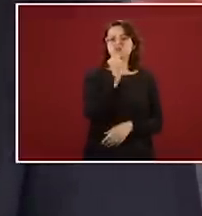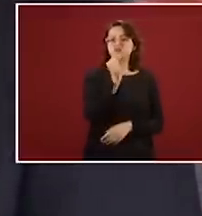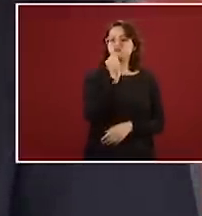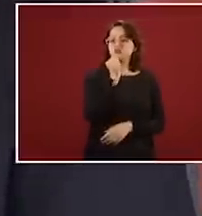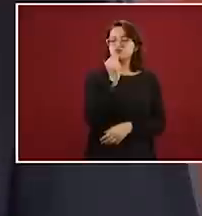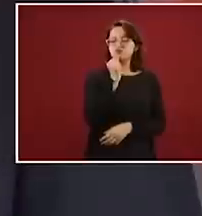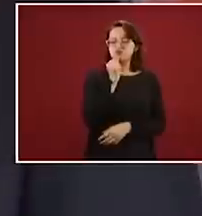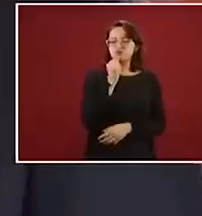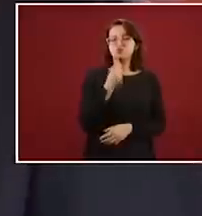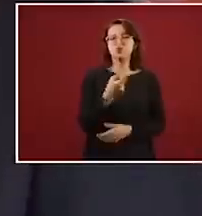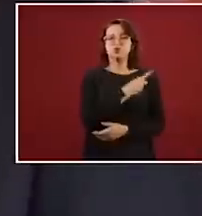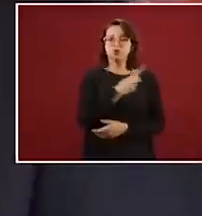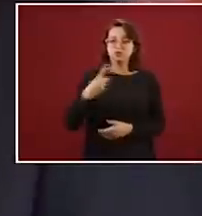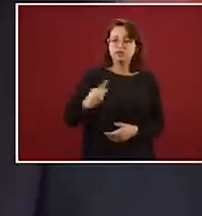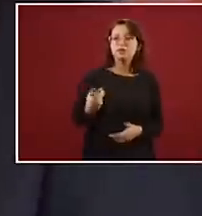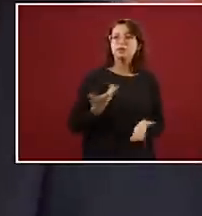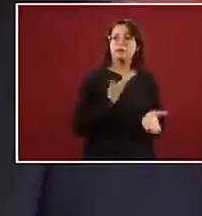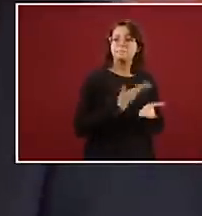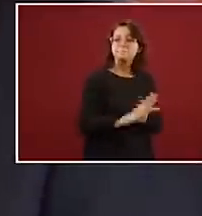o rentados,